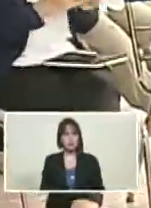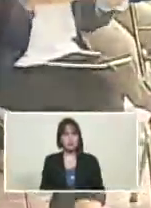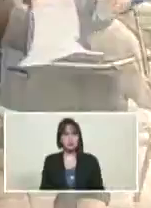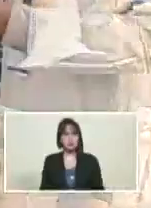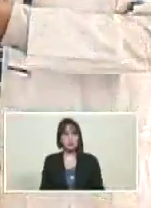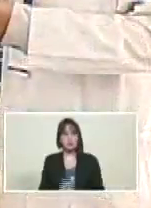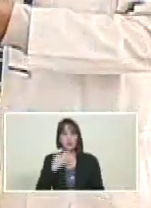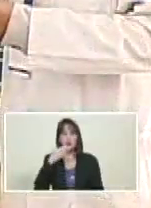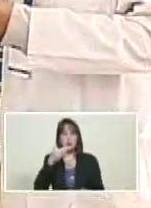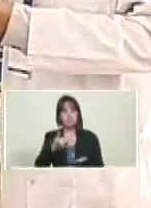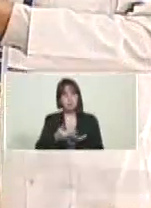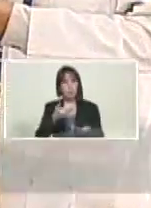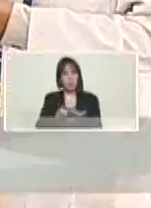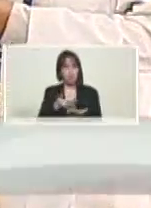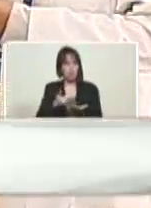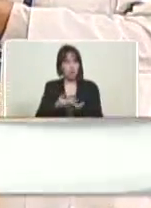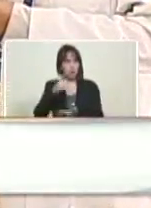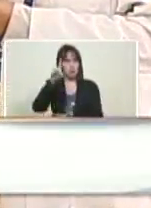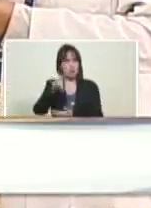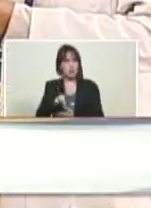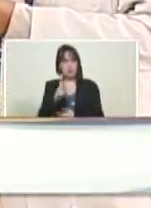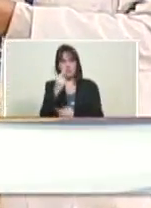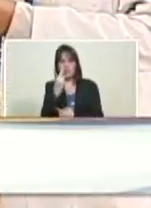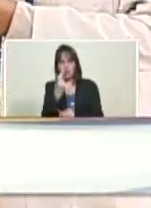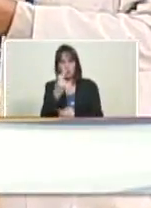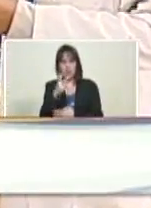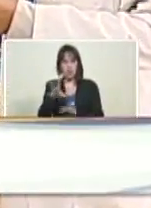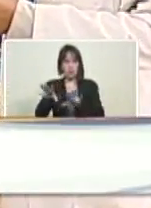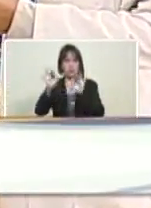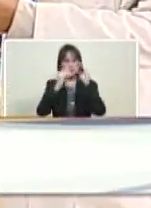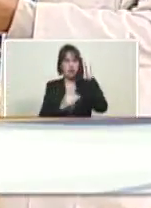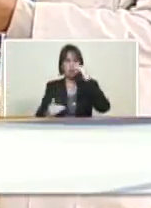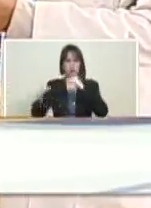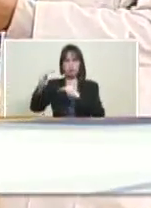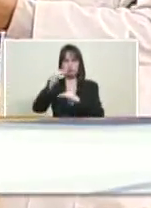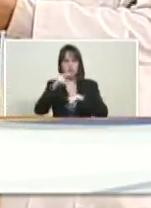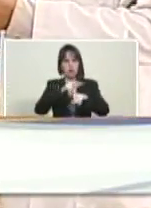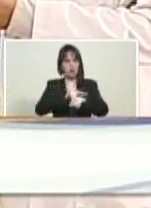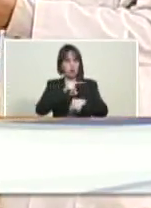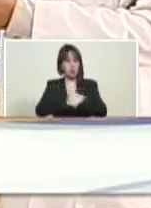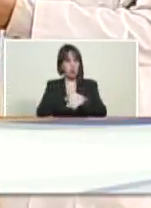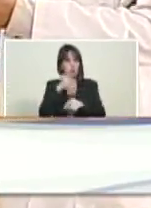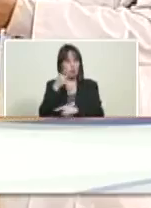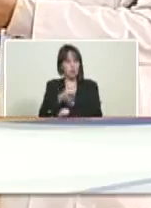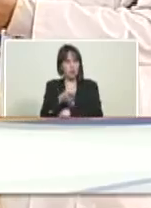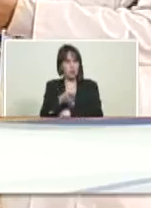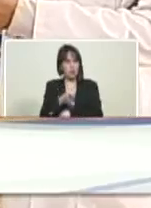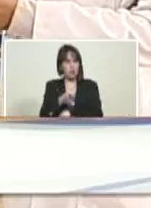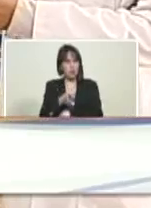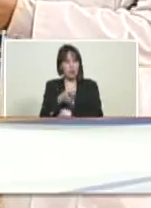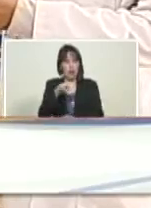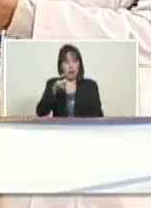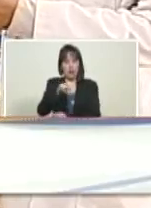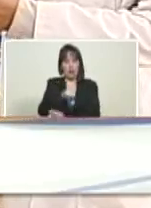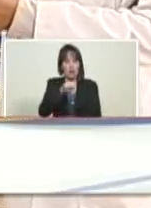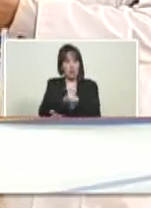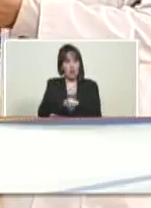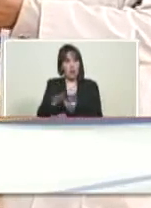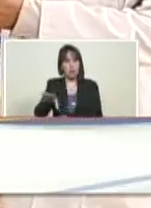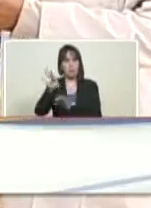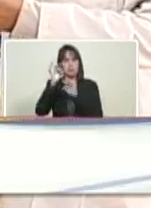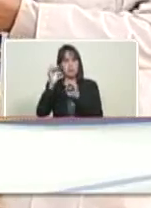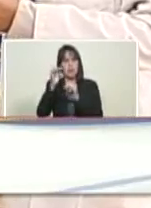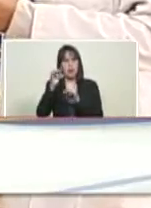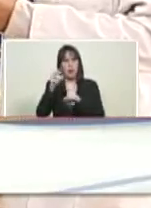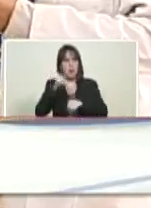Se propone que para realizar la segunda especialidad el médico debe ser graduado en la especialidad de medicina